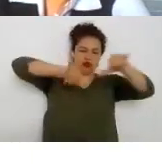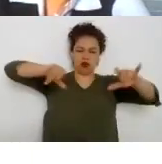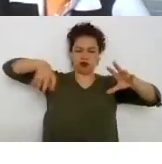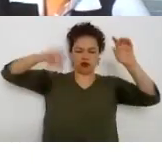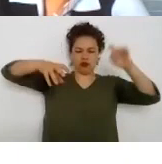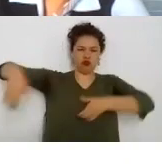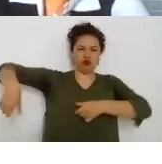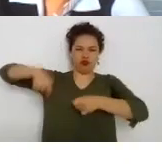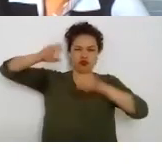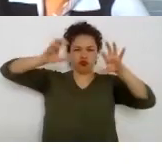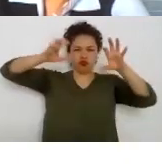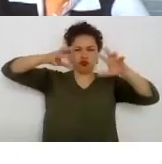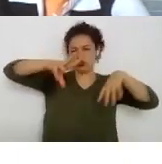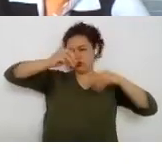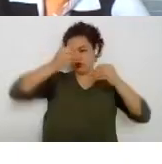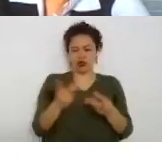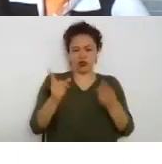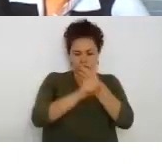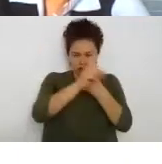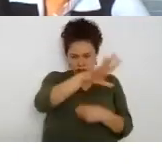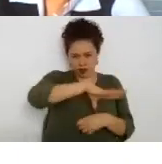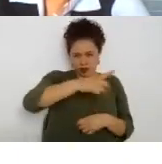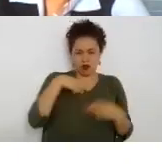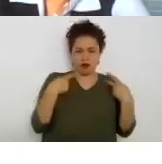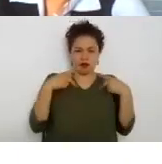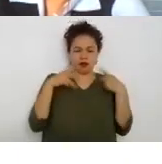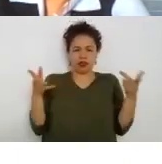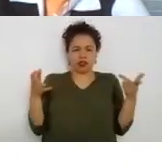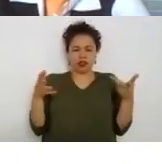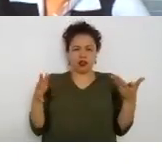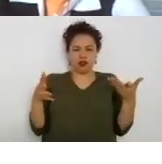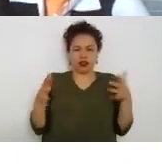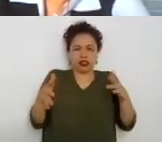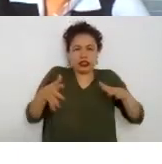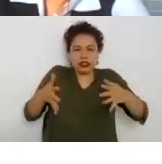es el área afectada. Pero ¿qué pasa si yo veo que la víctima comienza a temblar?